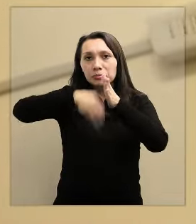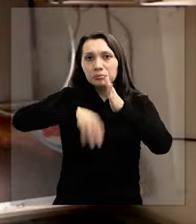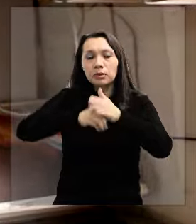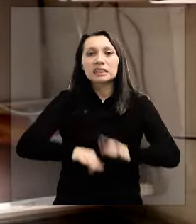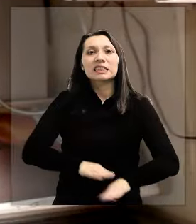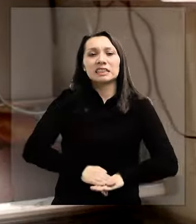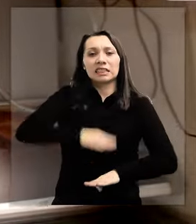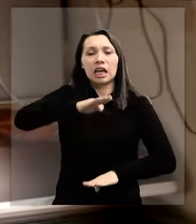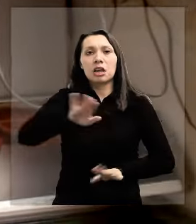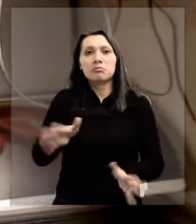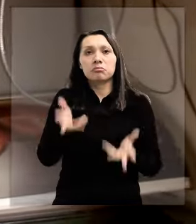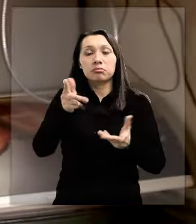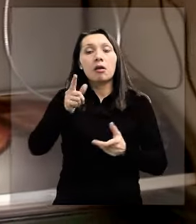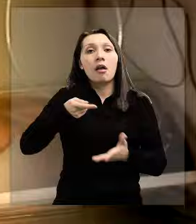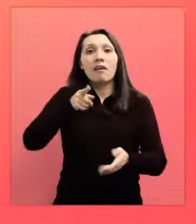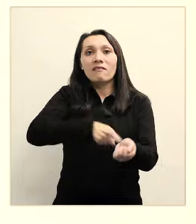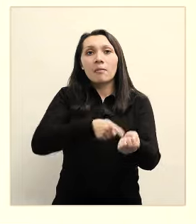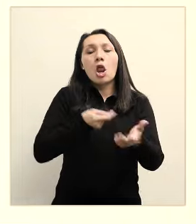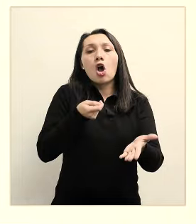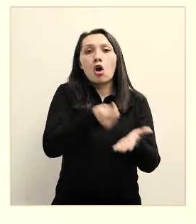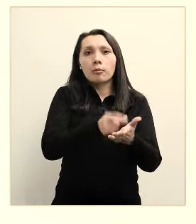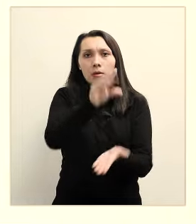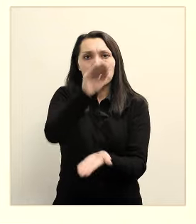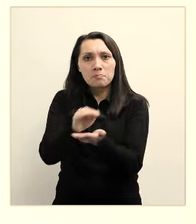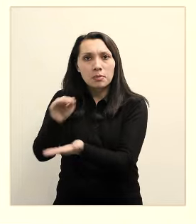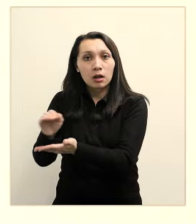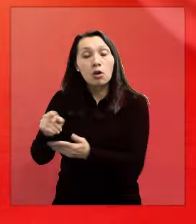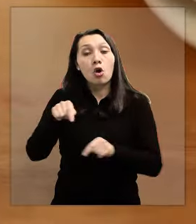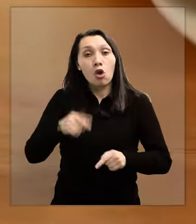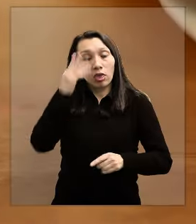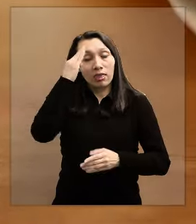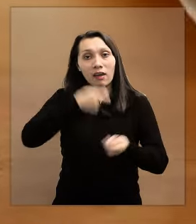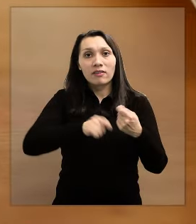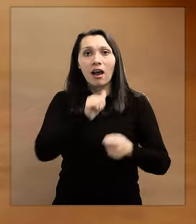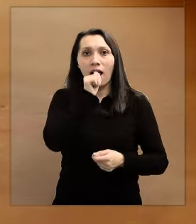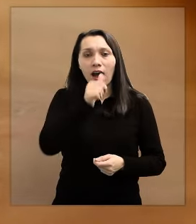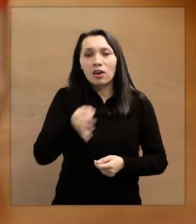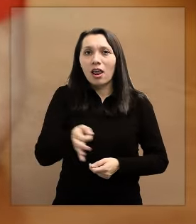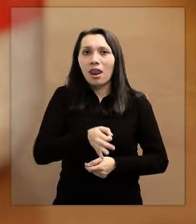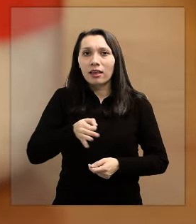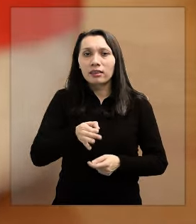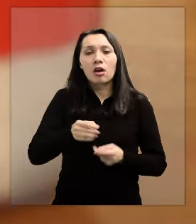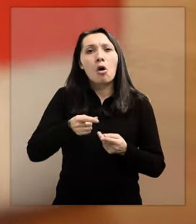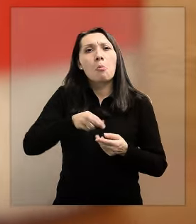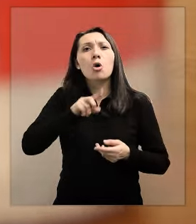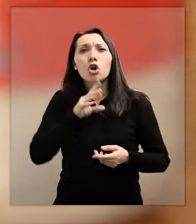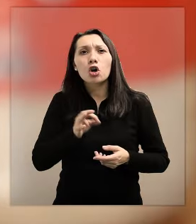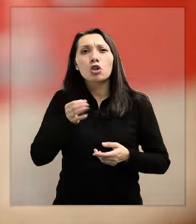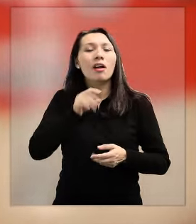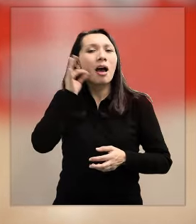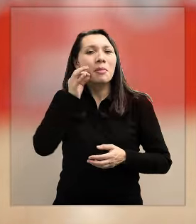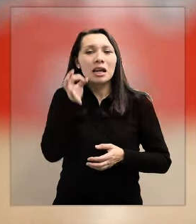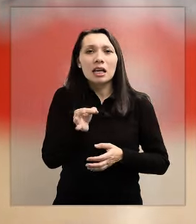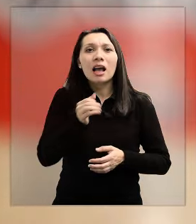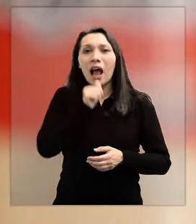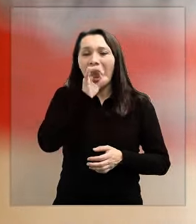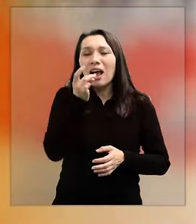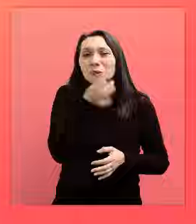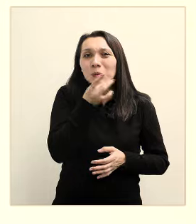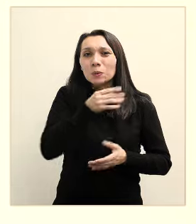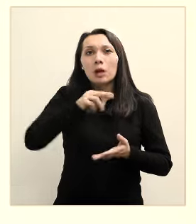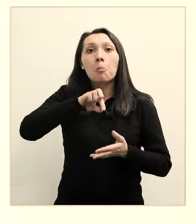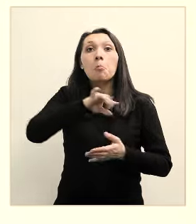con producto a granel y la familia compra el detalle. Los productos que hoy en día comercializamos son arroz, lenteja, porotos, garbanzo, azúcar, puré